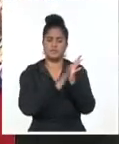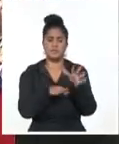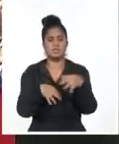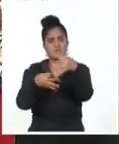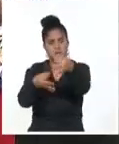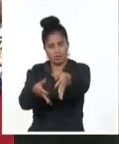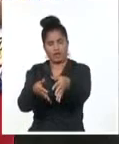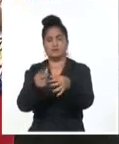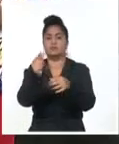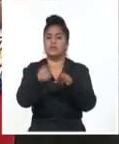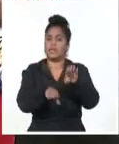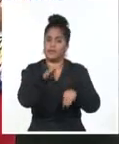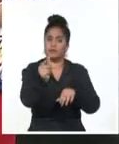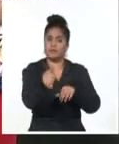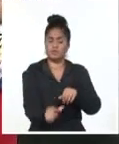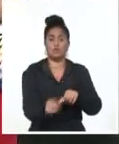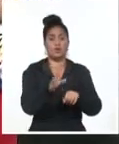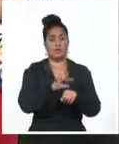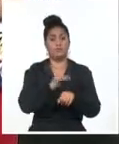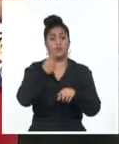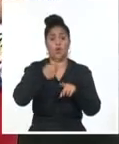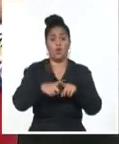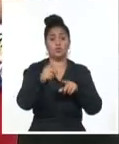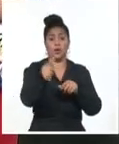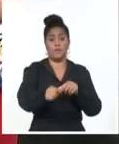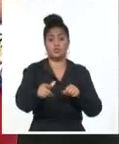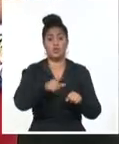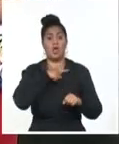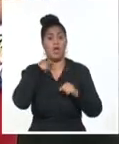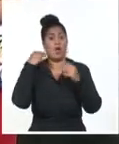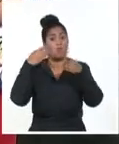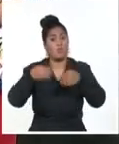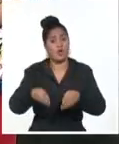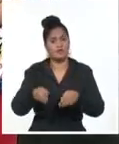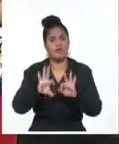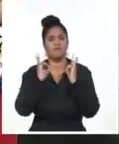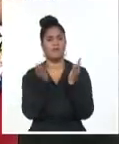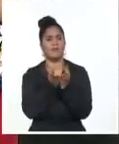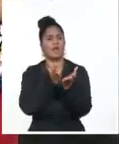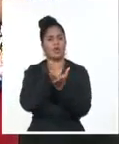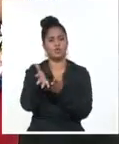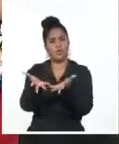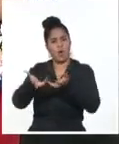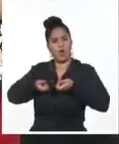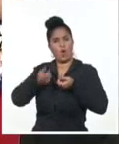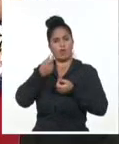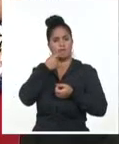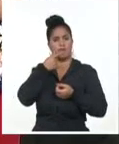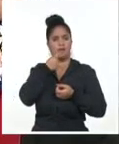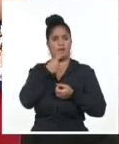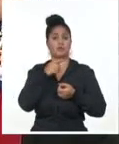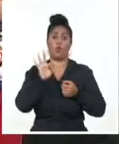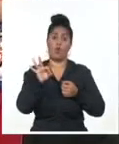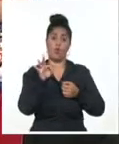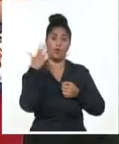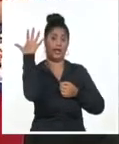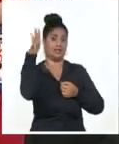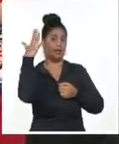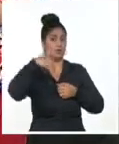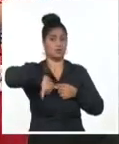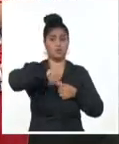están físicamente o viven ya fuera del país. Otro tema es la prescripción médica, proceso que ya se chequea con